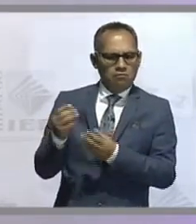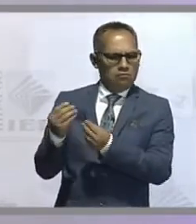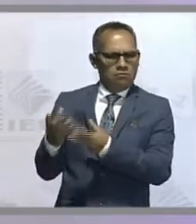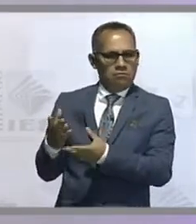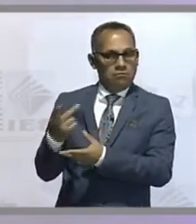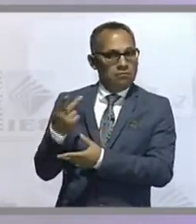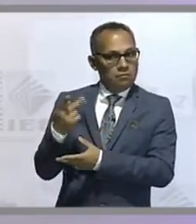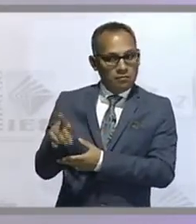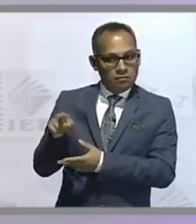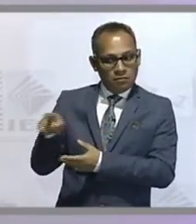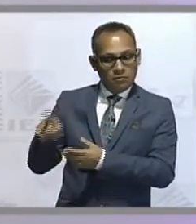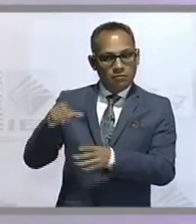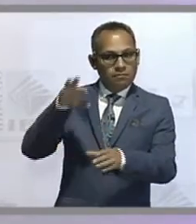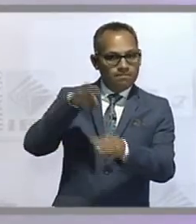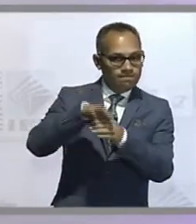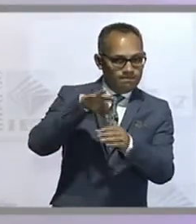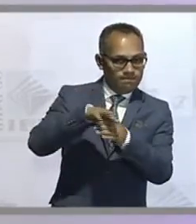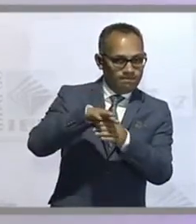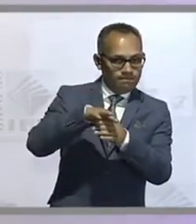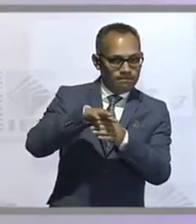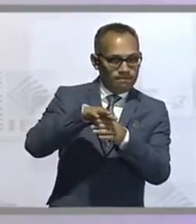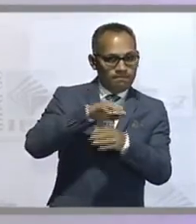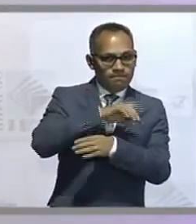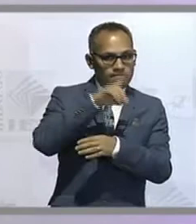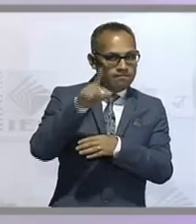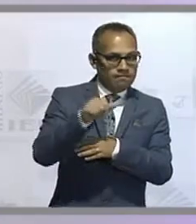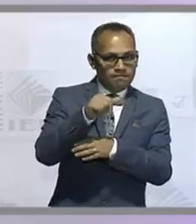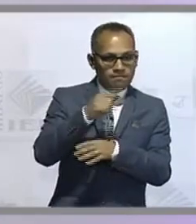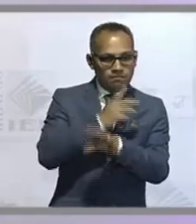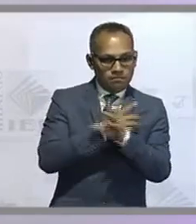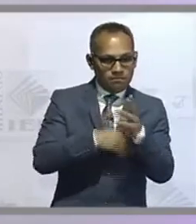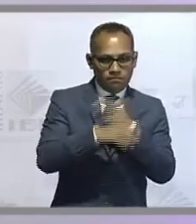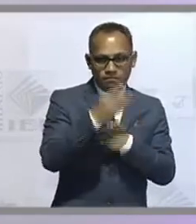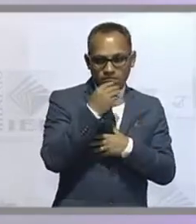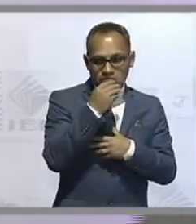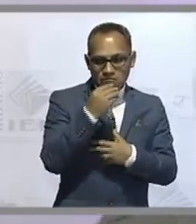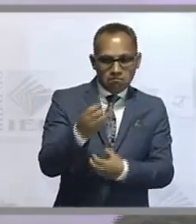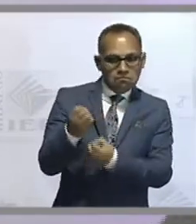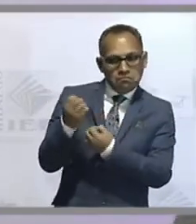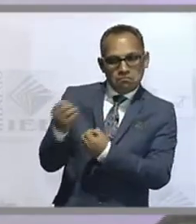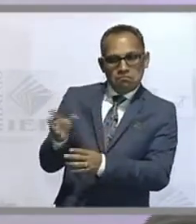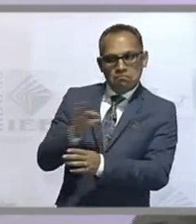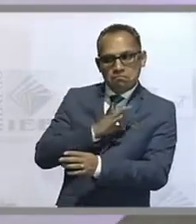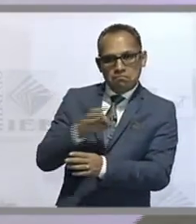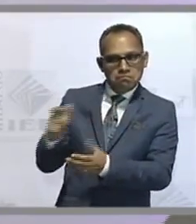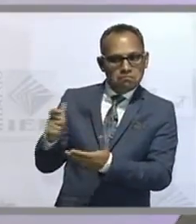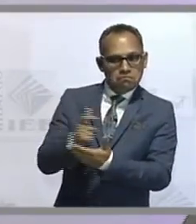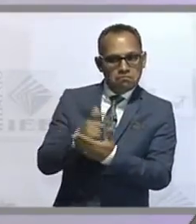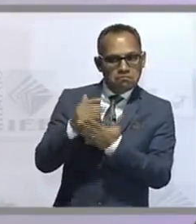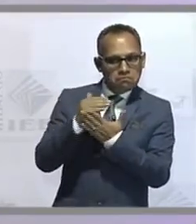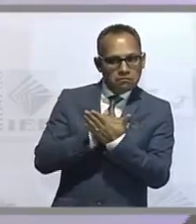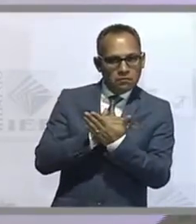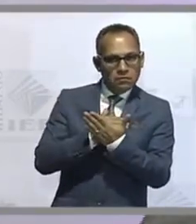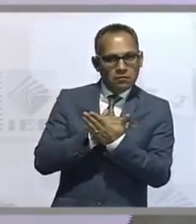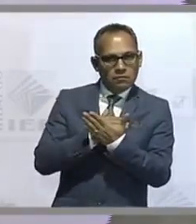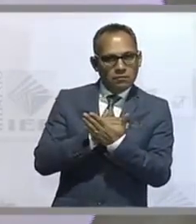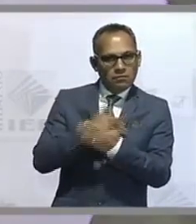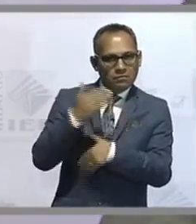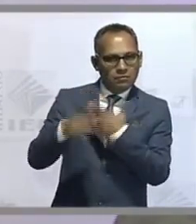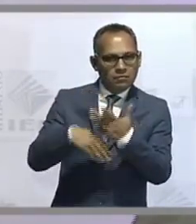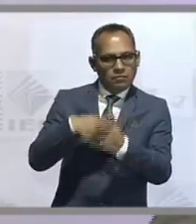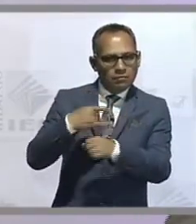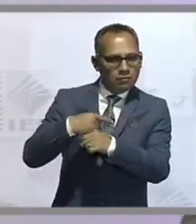les vamos a dar despensas a un menor a un menor costo y que por cierto les quedaron mal yo creo que tenemos que ser muy